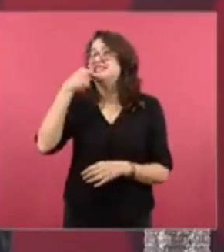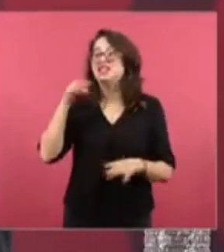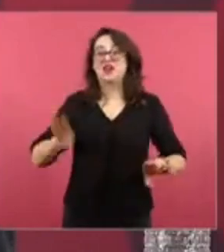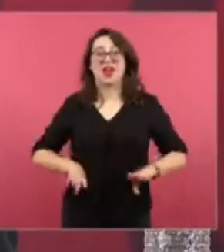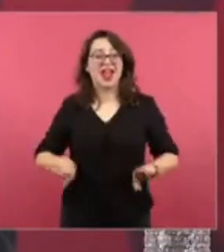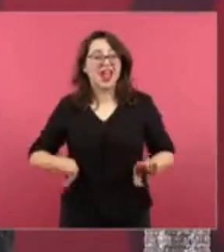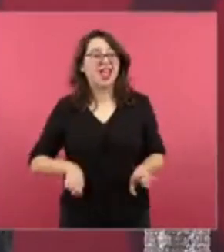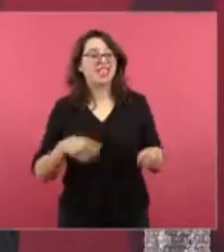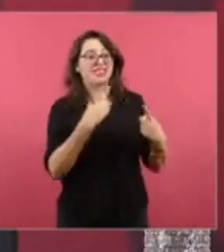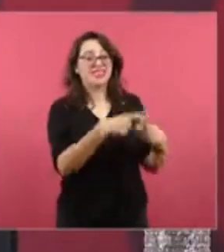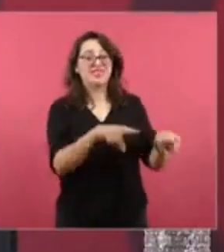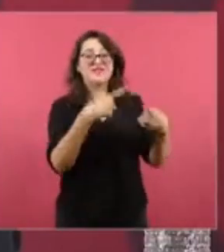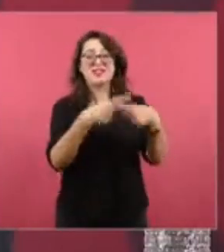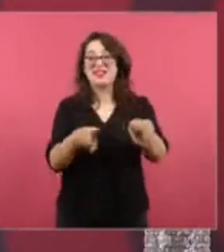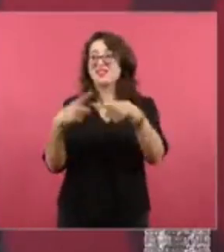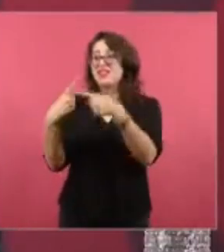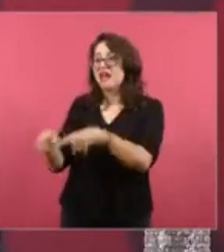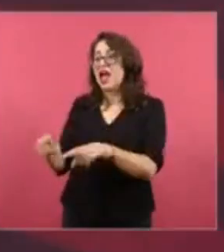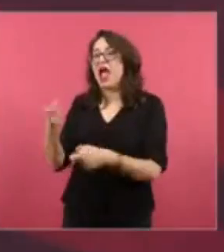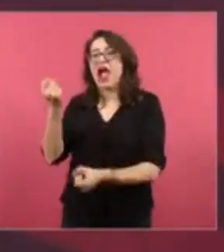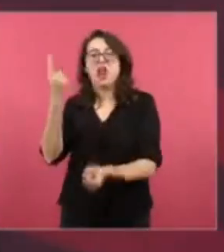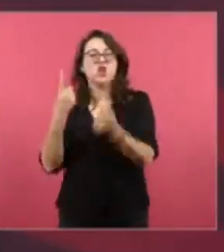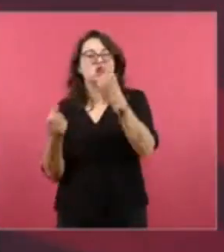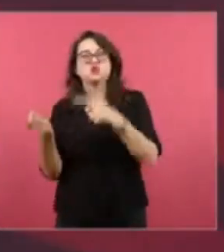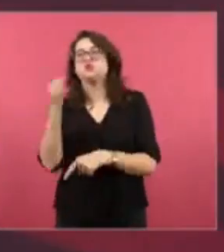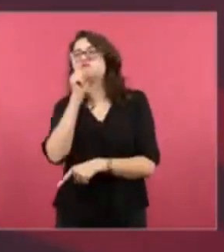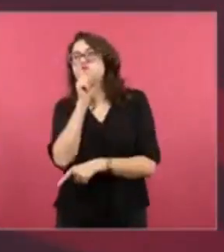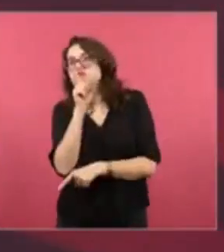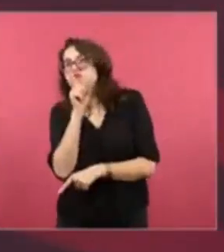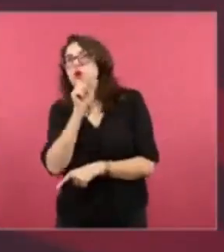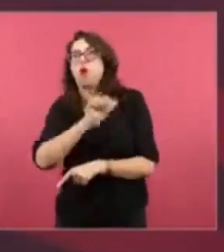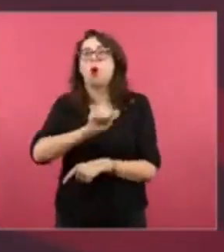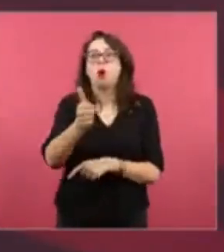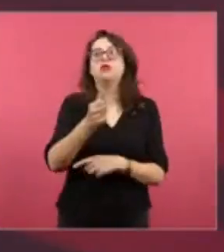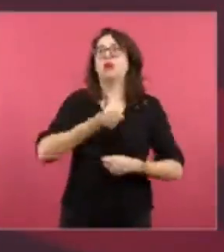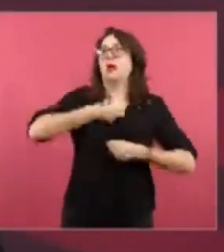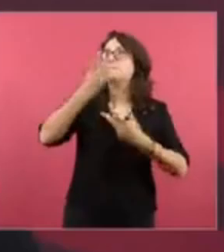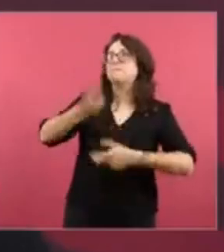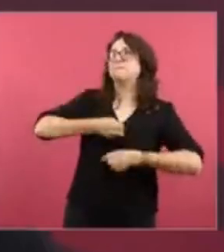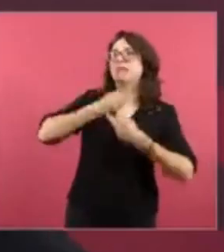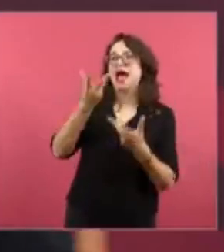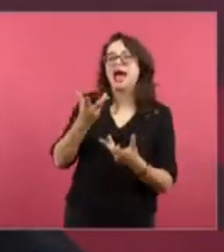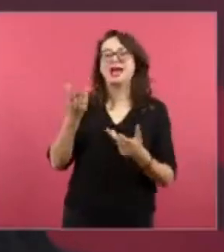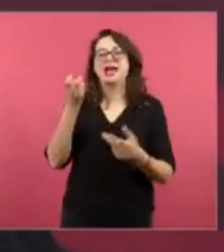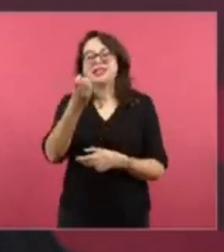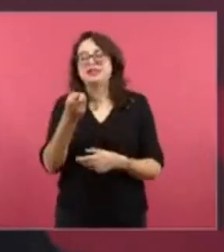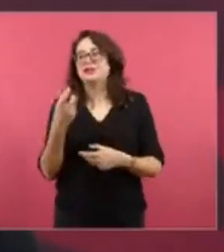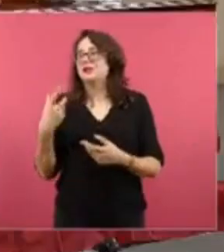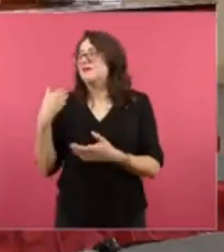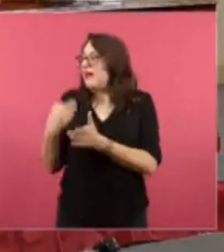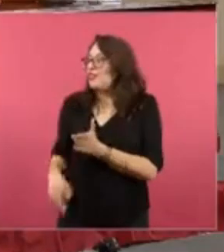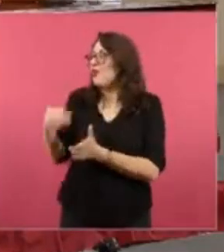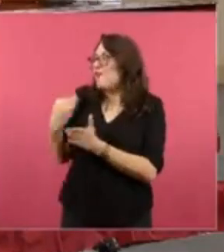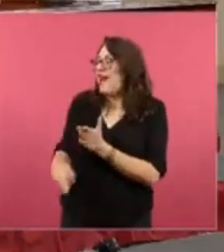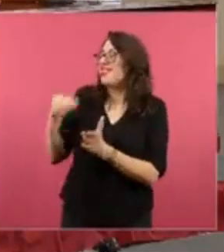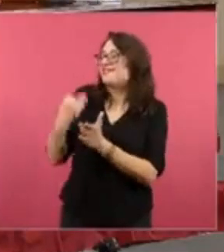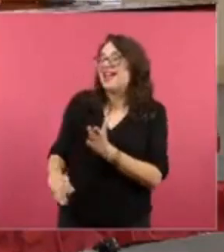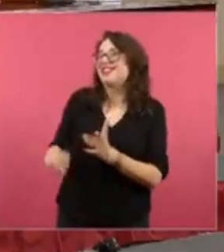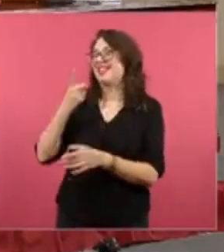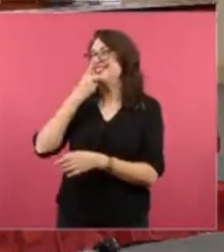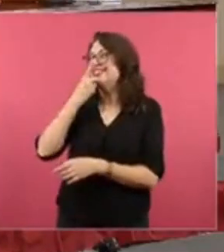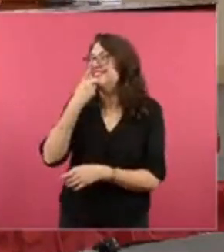temas muy complicados lo único que hacen es escuchar, no quieren hablar, cómo promueves que participen. Entonces aquí estábamos comentando,